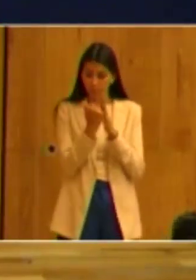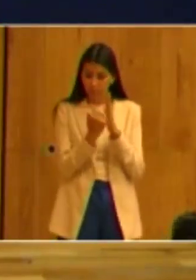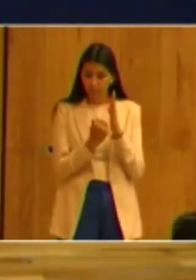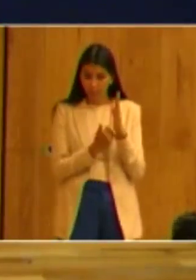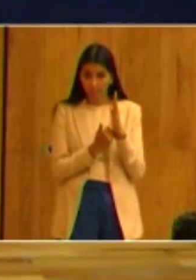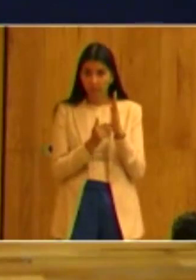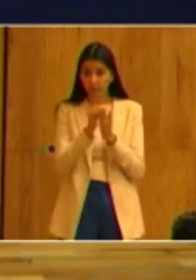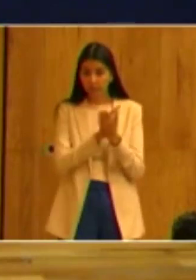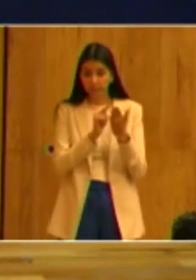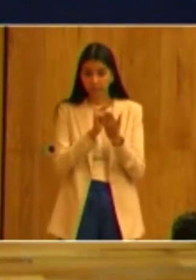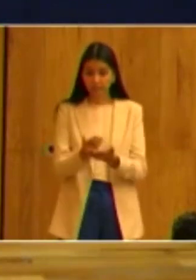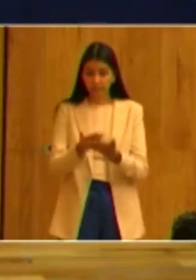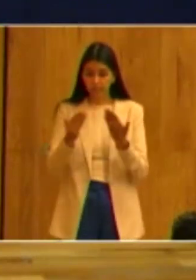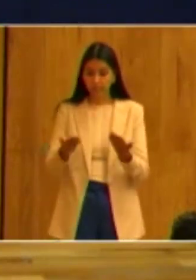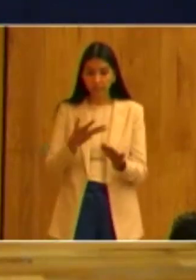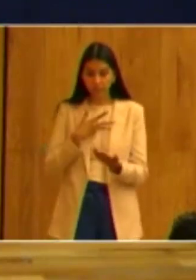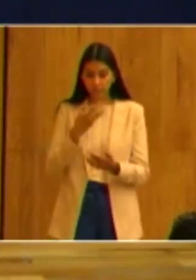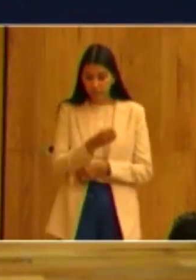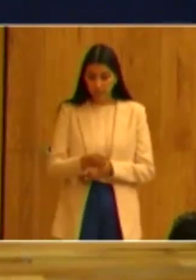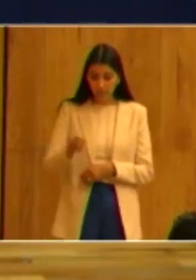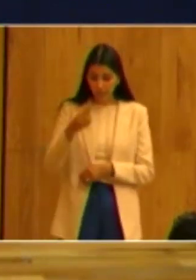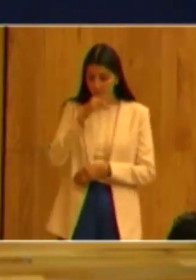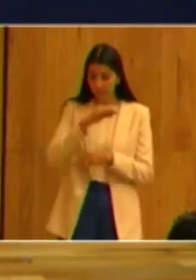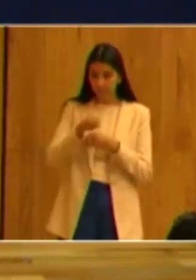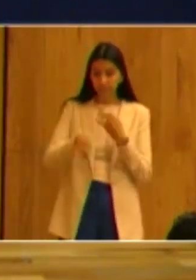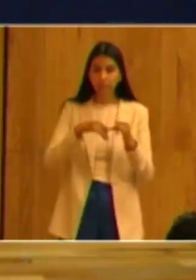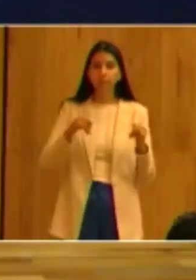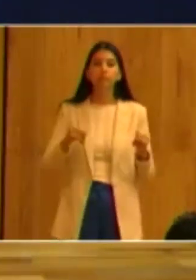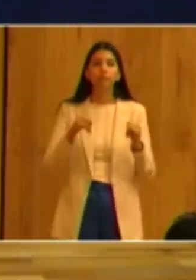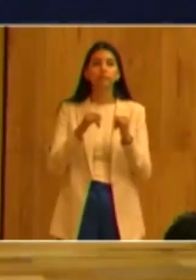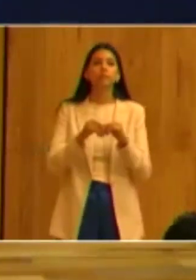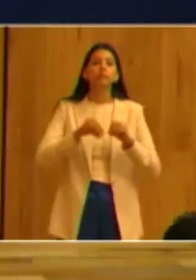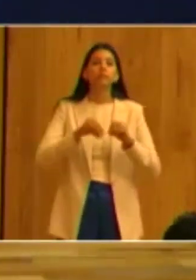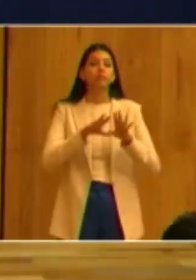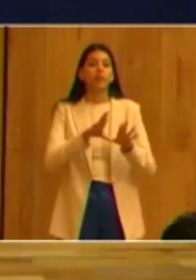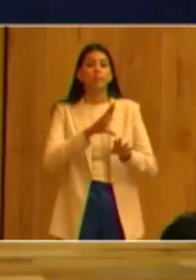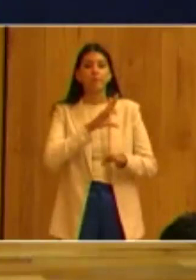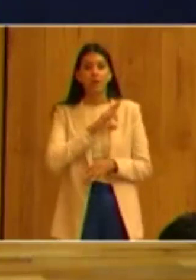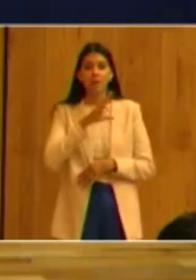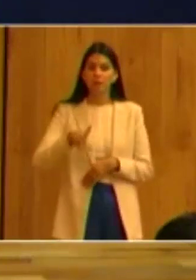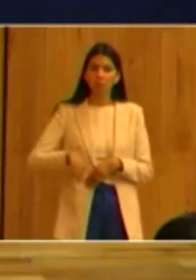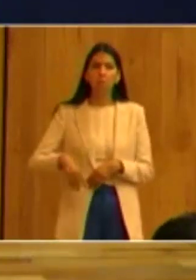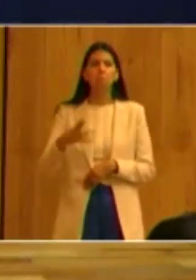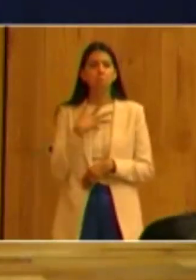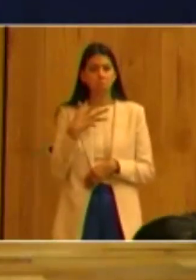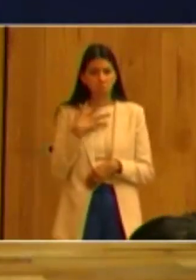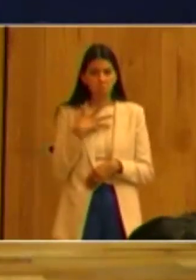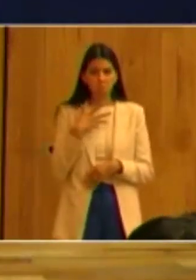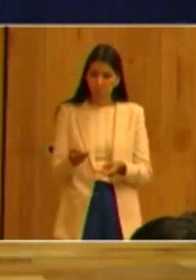lo tengan, que ahora es obligatorio para todas las instituciones públicas y privadas, que lo tengan,